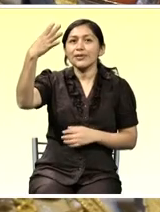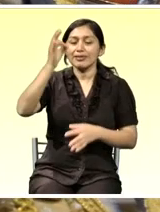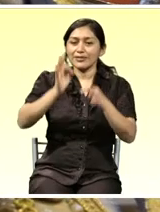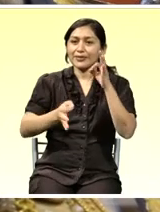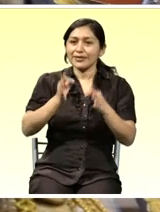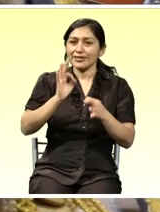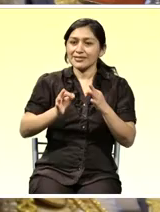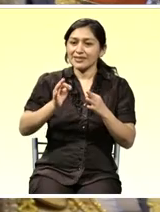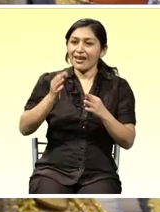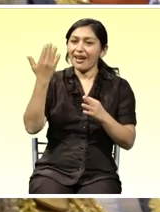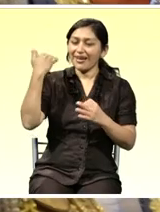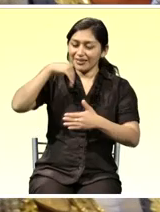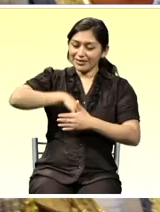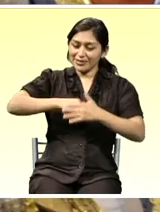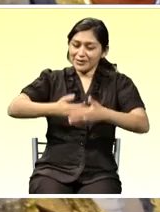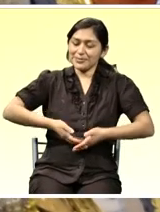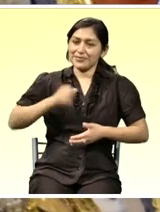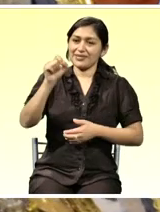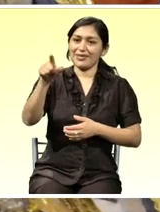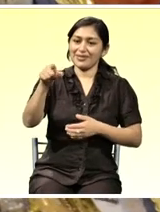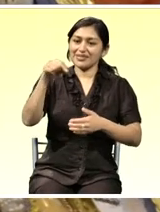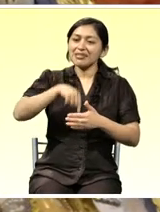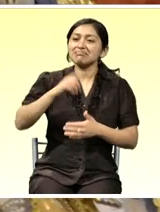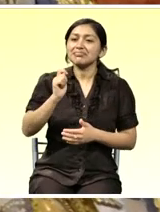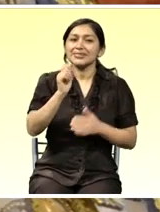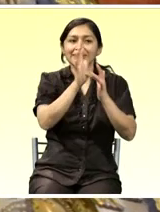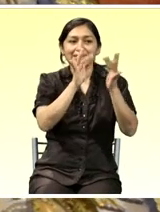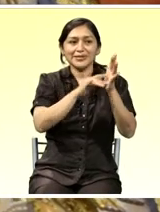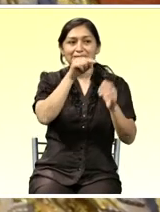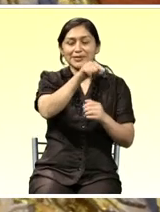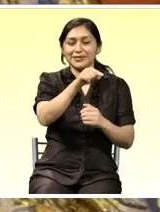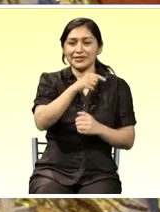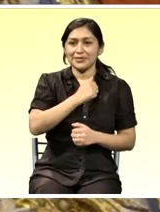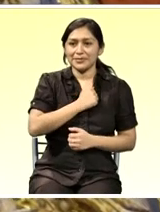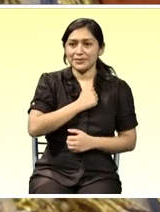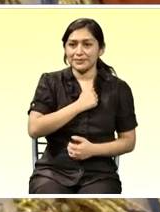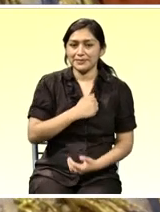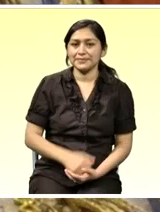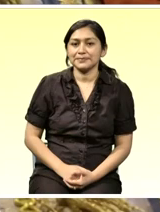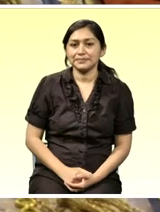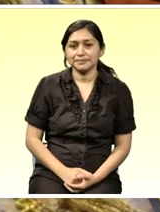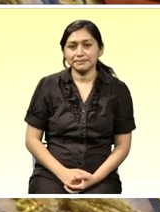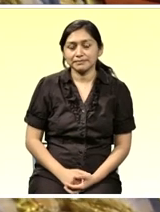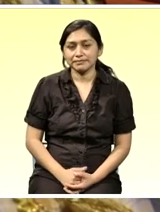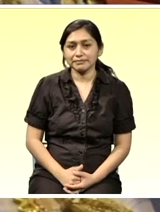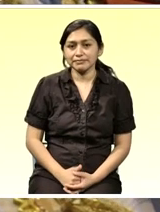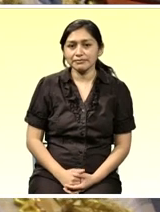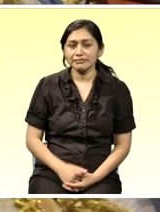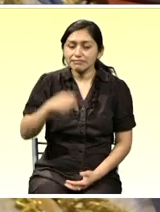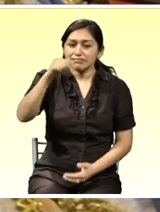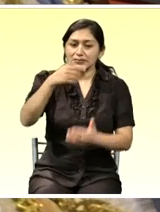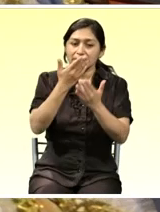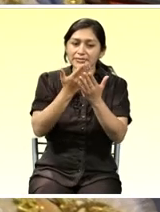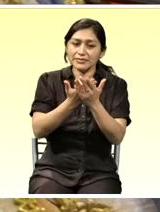de ti, Jesucristo nuestro Señor. Amén. Pidamos lo que deseamos